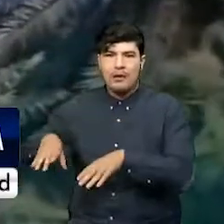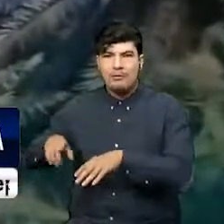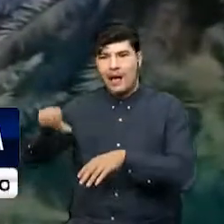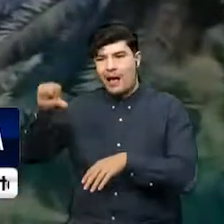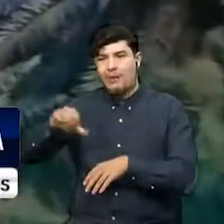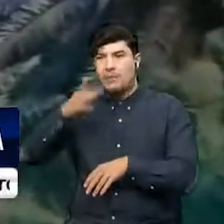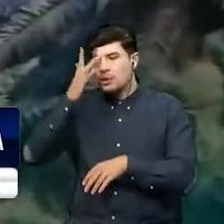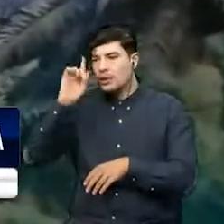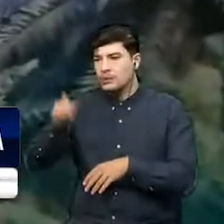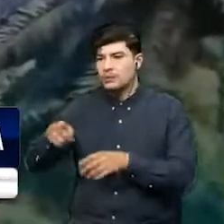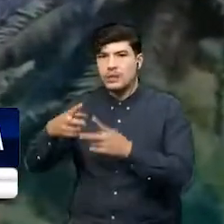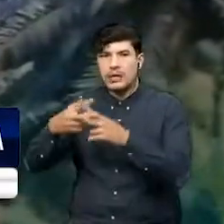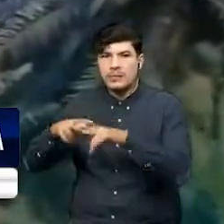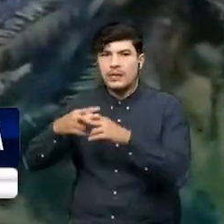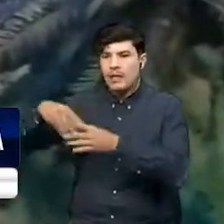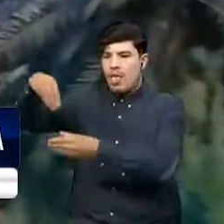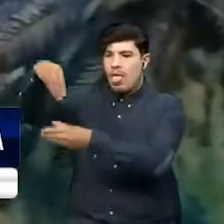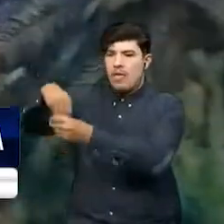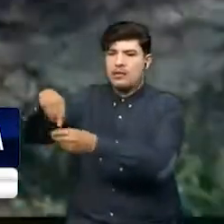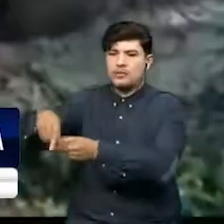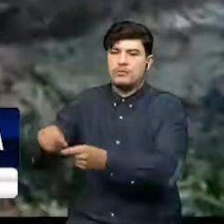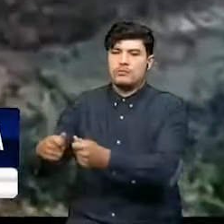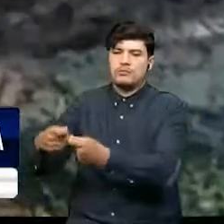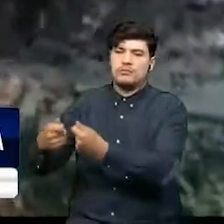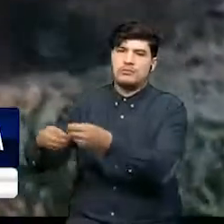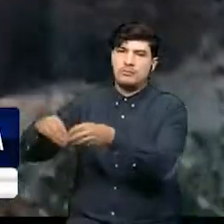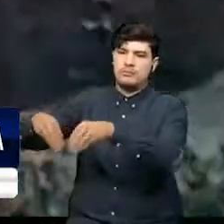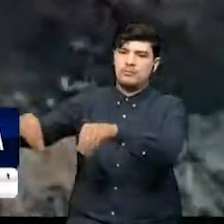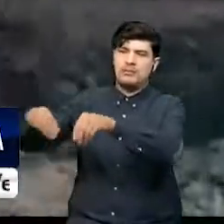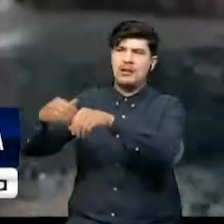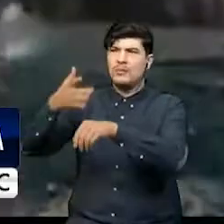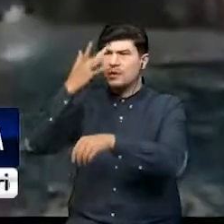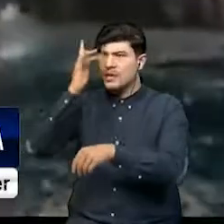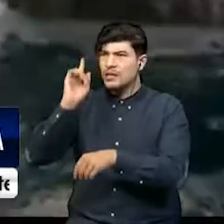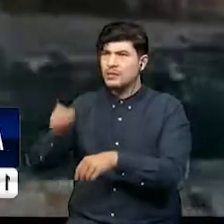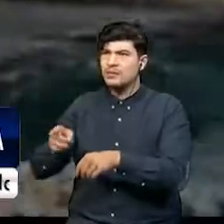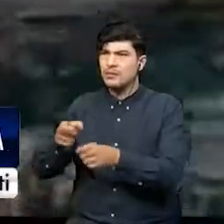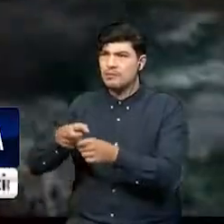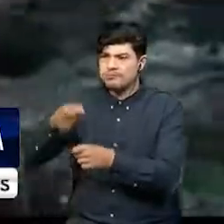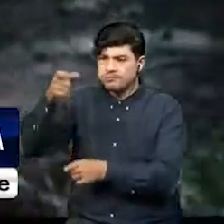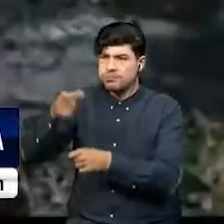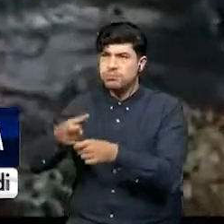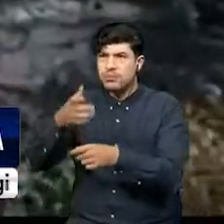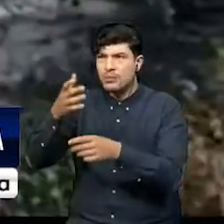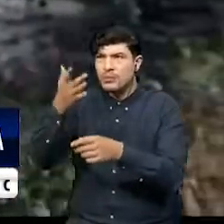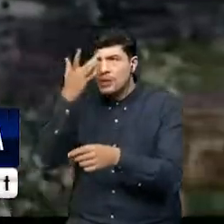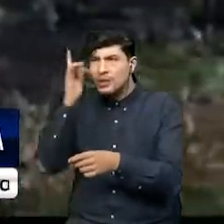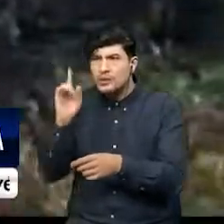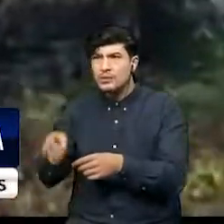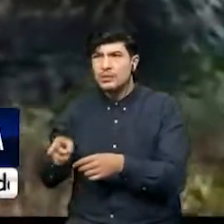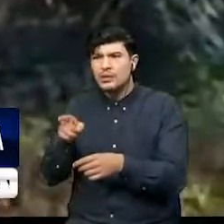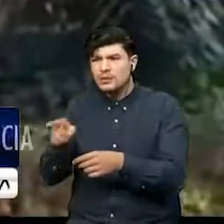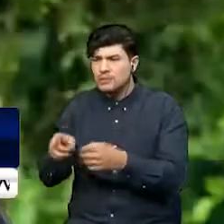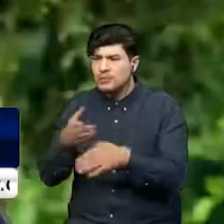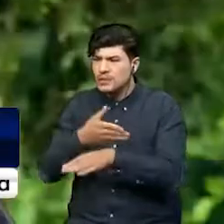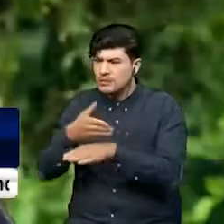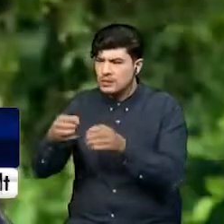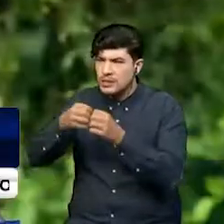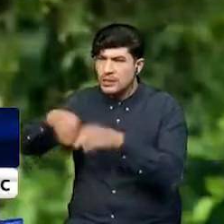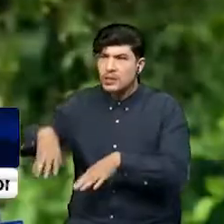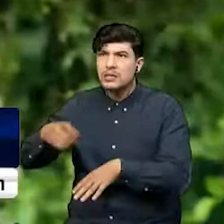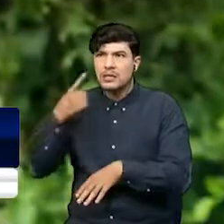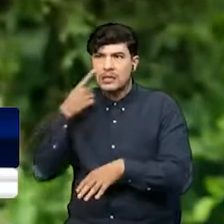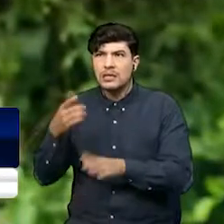del área le pregunta al ingeniero ingeniero porque había presión en la boca del pozo no estaba abandonado luego era la